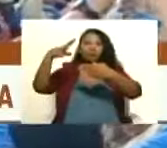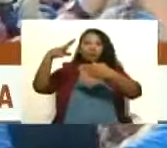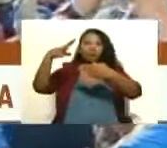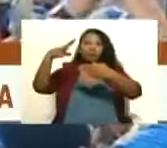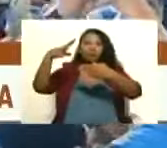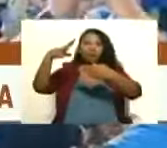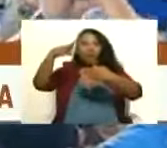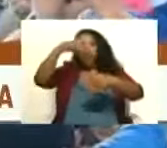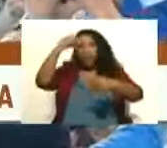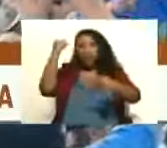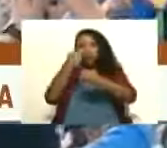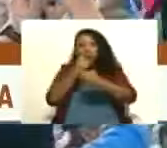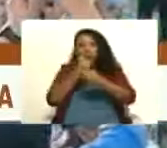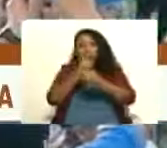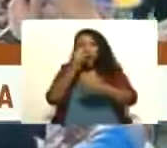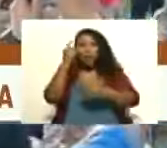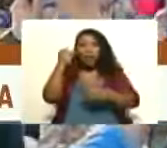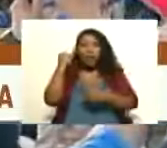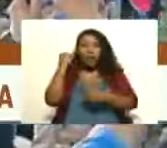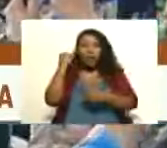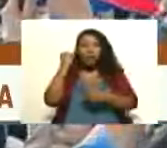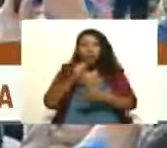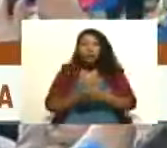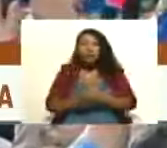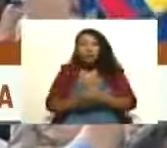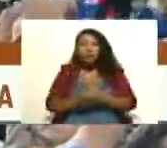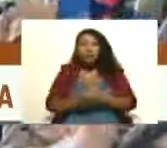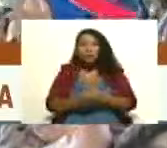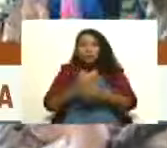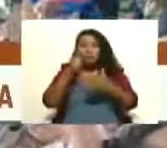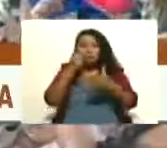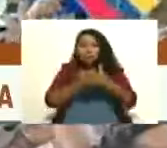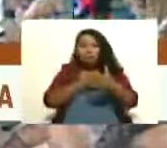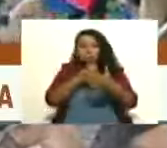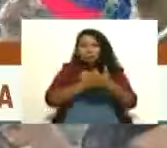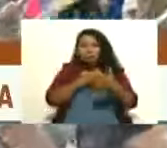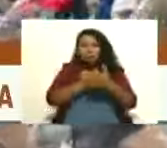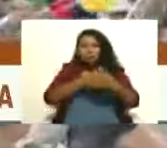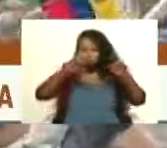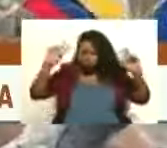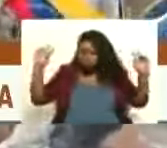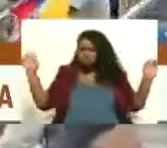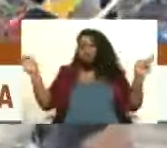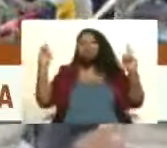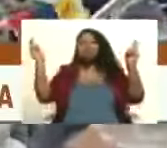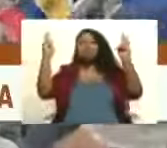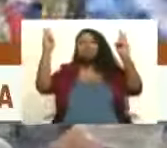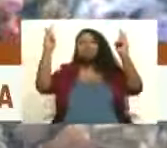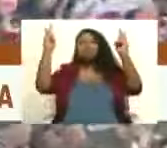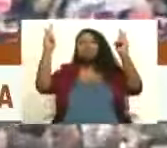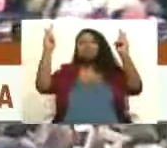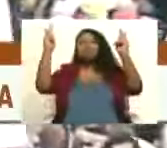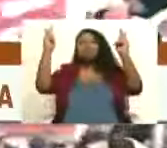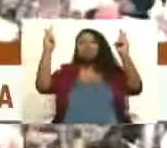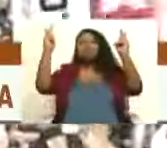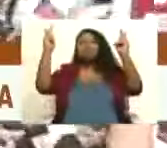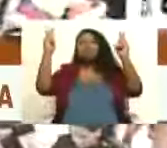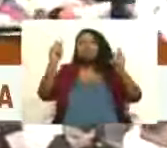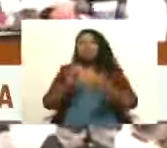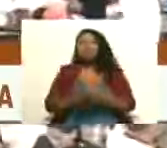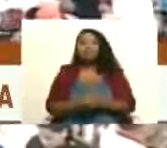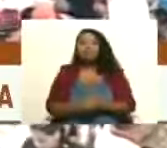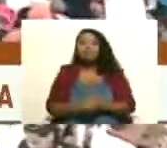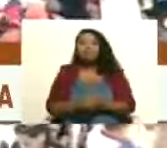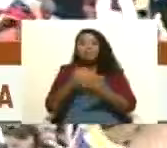Vamos, trabajadoras, vamos, trabajadores, a la batalla, a la victoria. Bien, y con